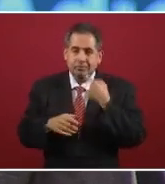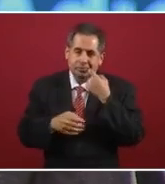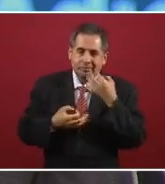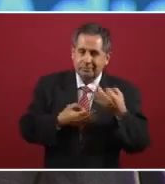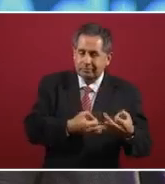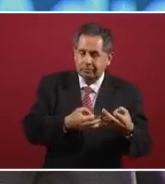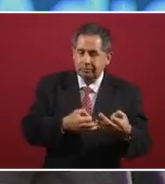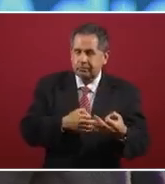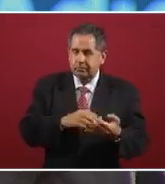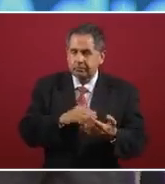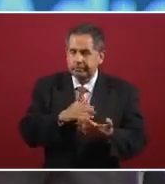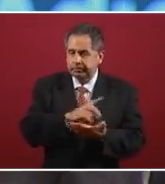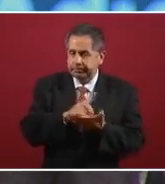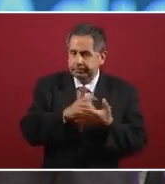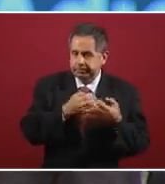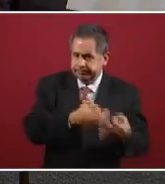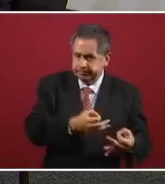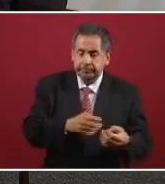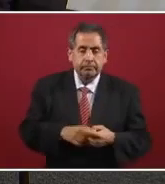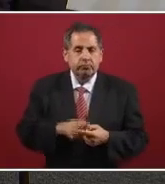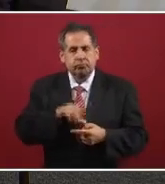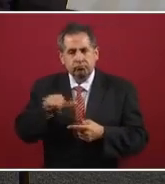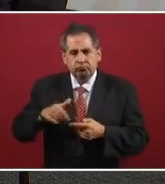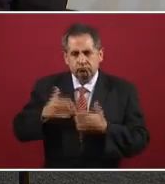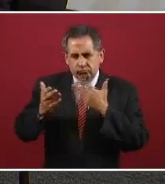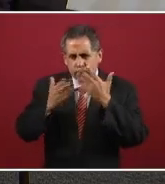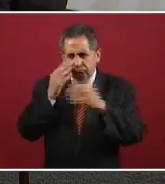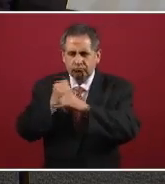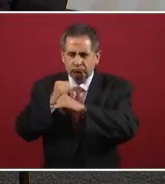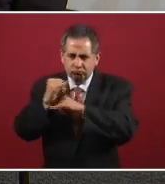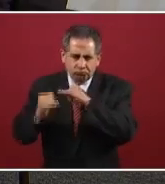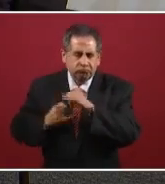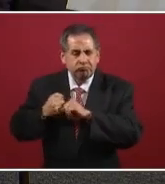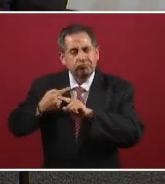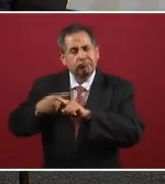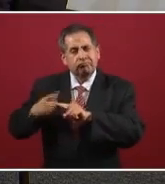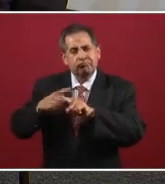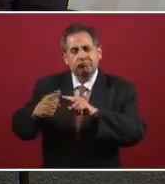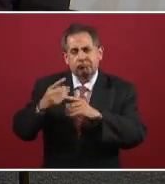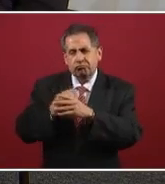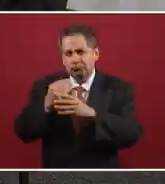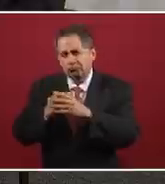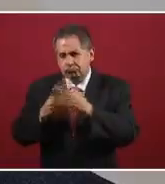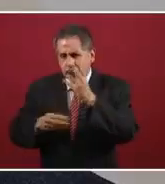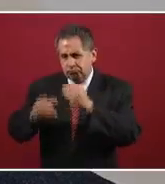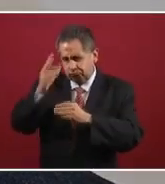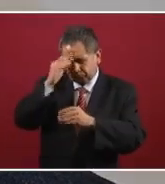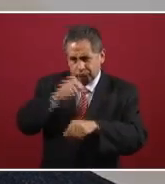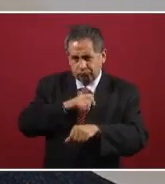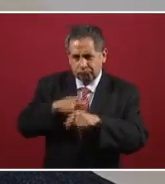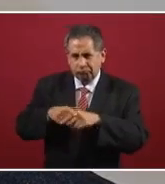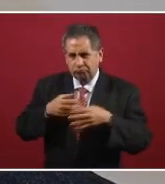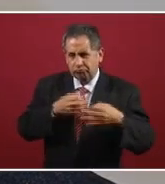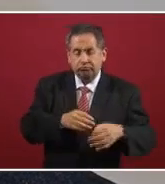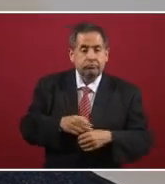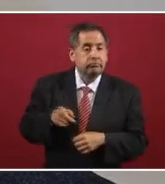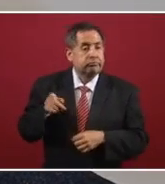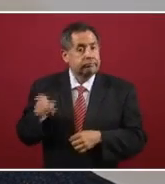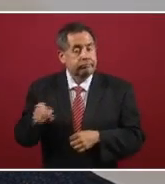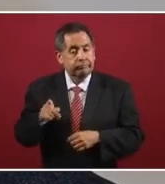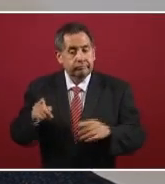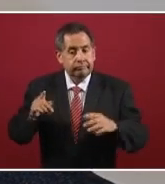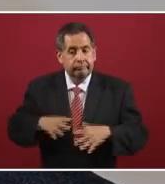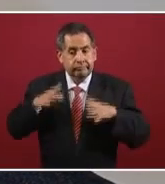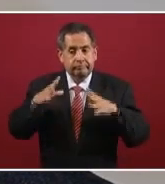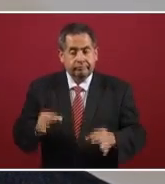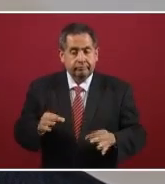y después ha tenido diversos entrenamientos internacionales en cursos de especialización. Él fue el fundador